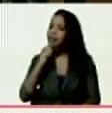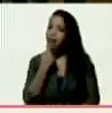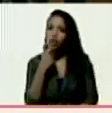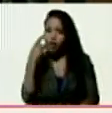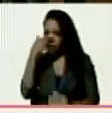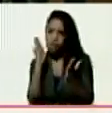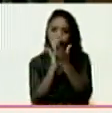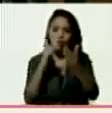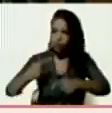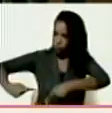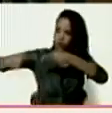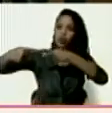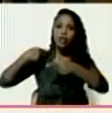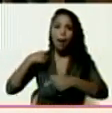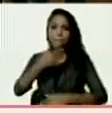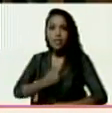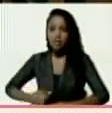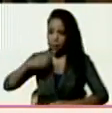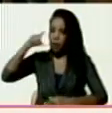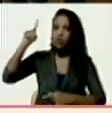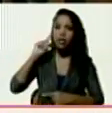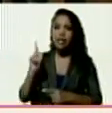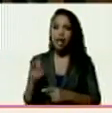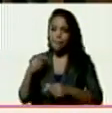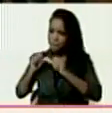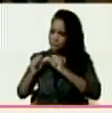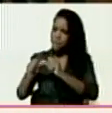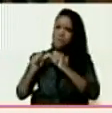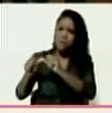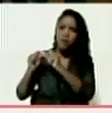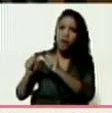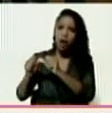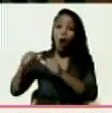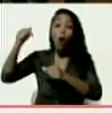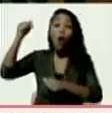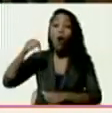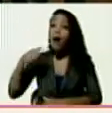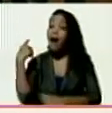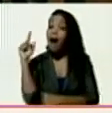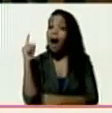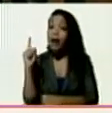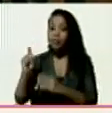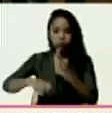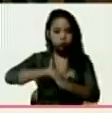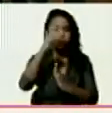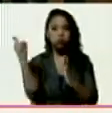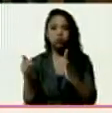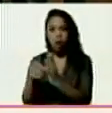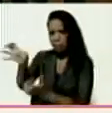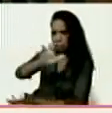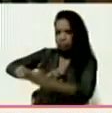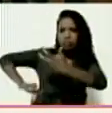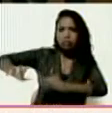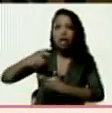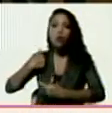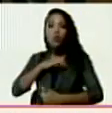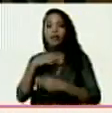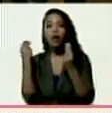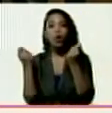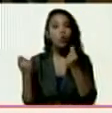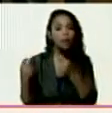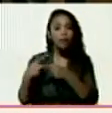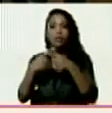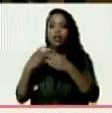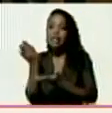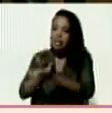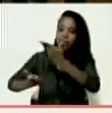Nicolás Maduro ha sido permanente, inclemente, y que hoy tiene en total desastre nuestra economía, nuestros